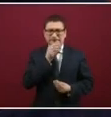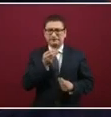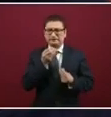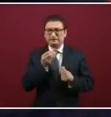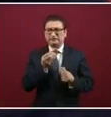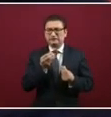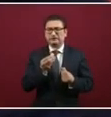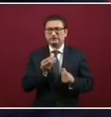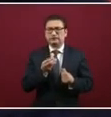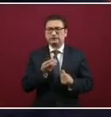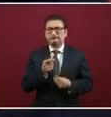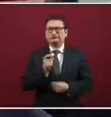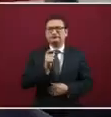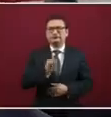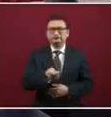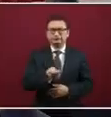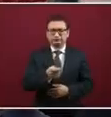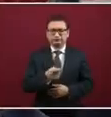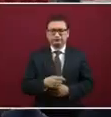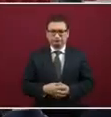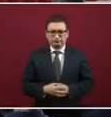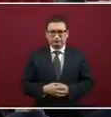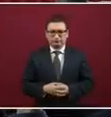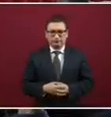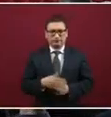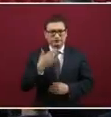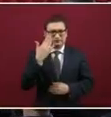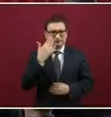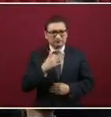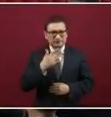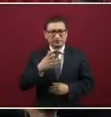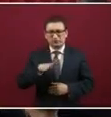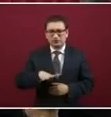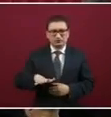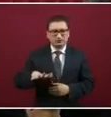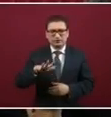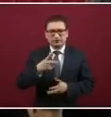que es el crecimiento del consumo interno.